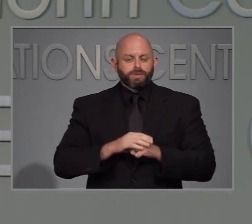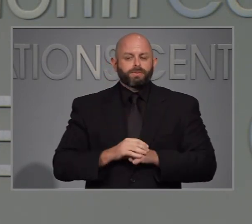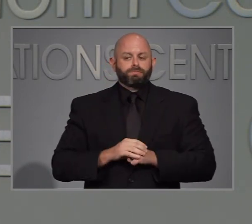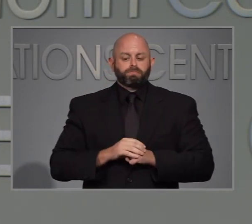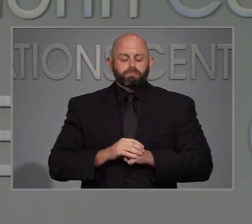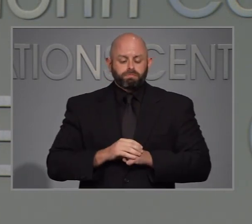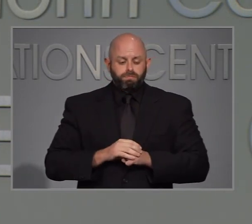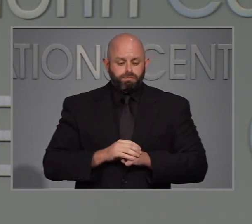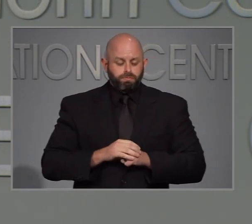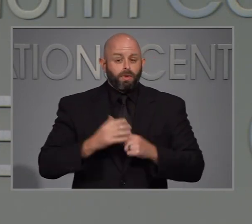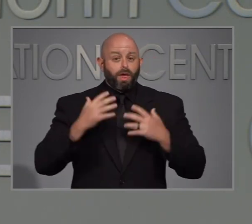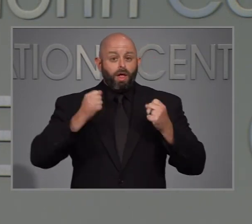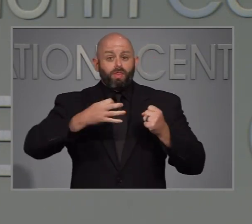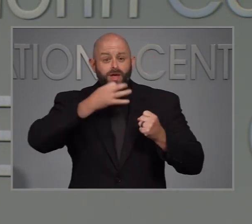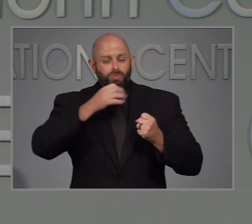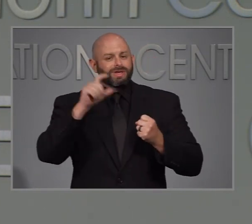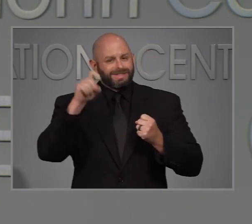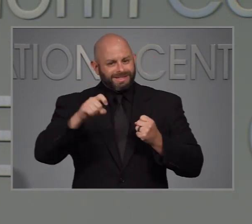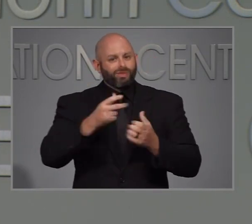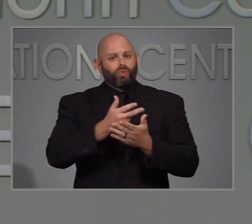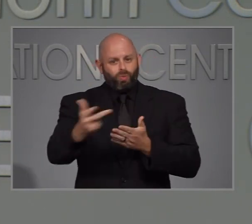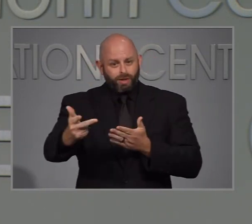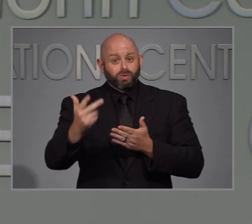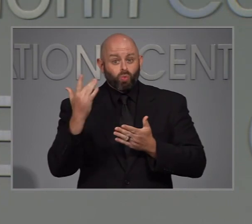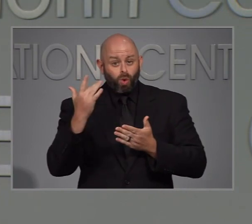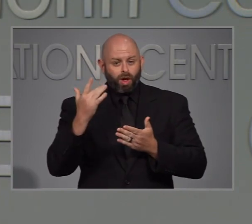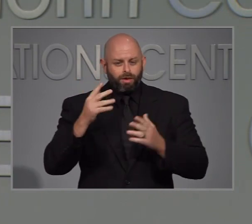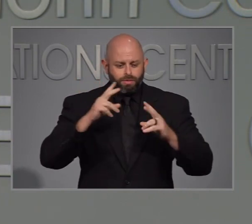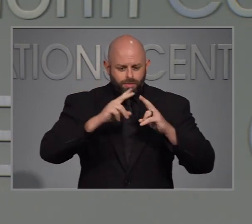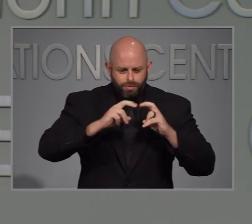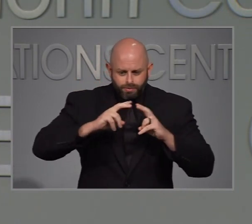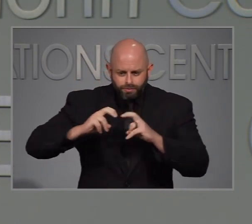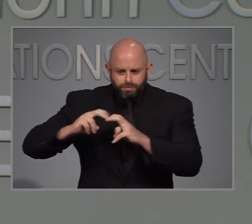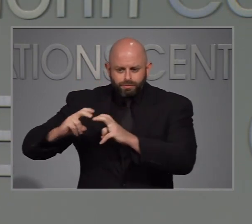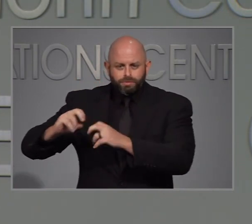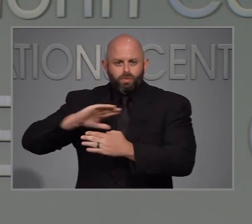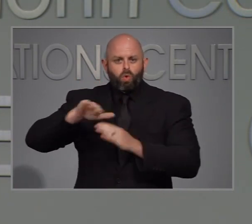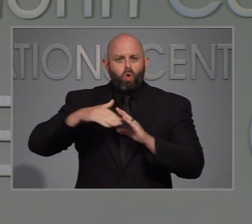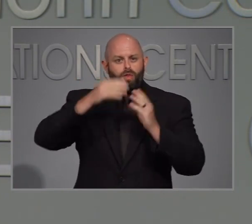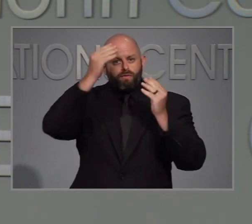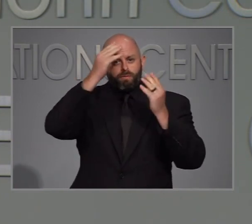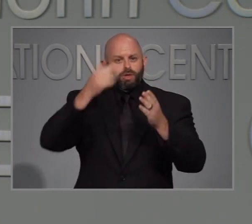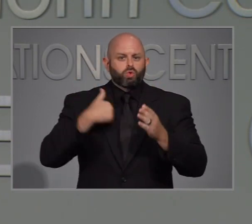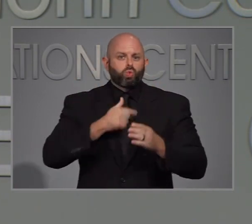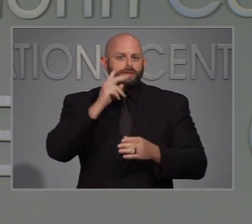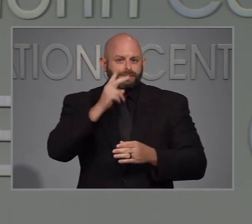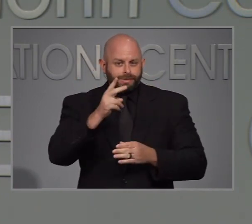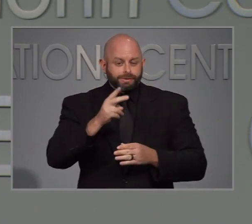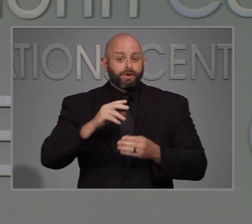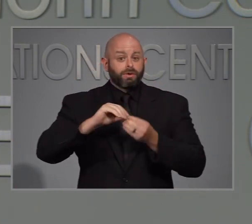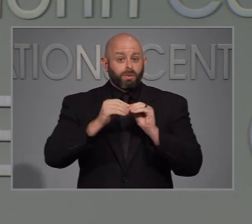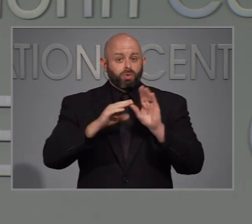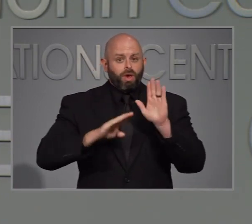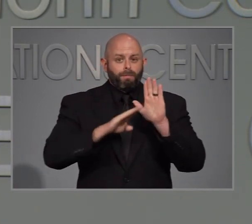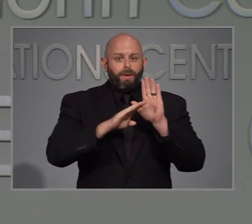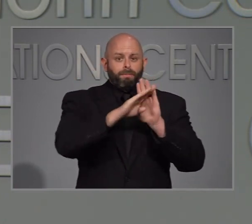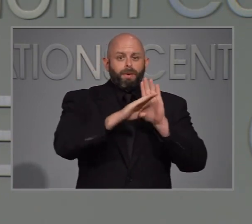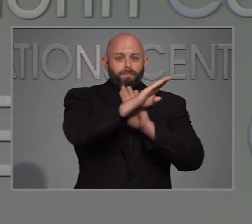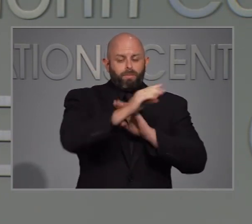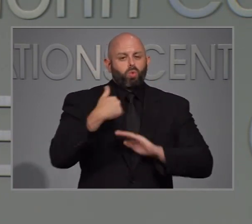expertos de salud necesitan ese tiempo para poder analizar las tendencias y los datos que estamos viendo ahora.